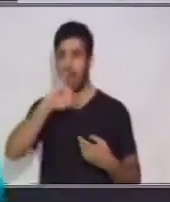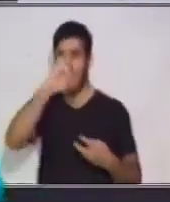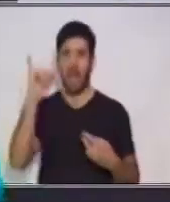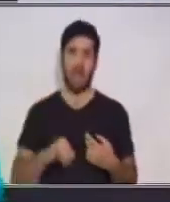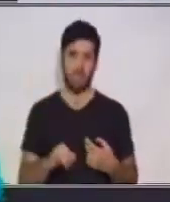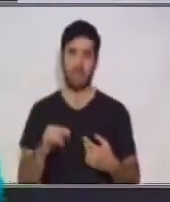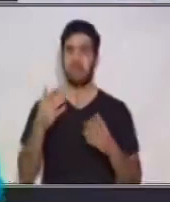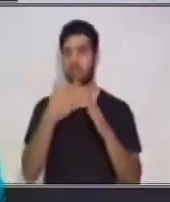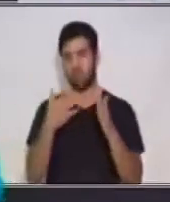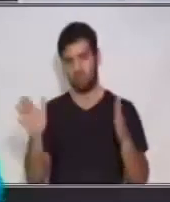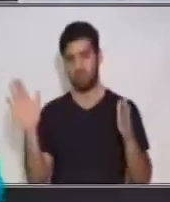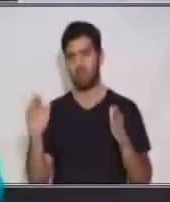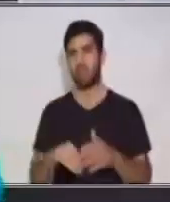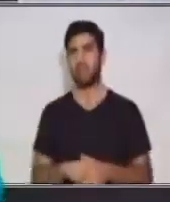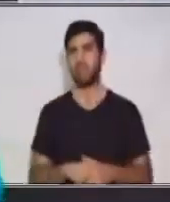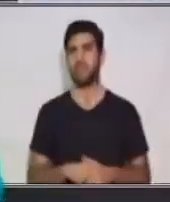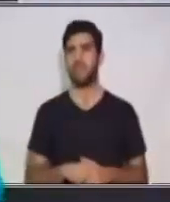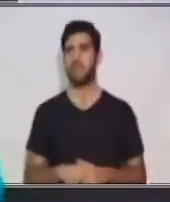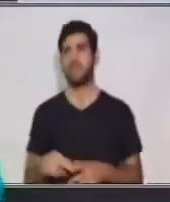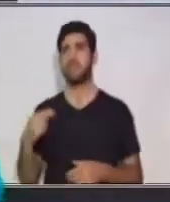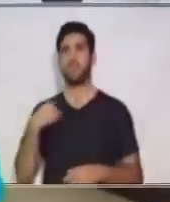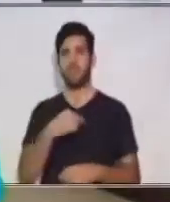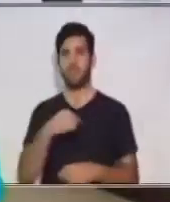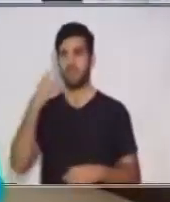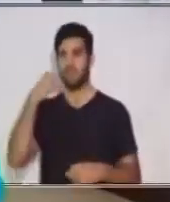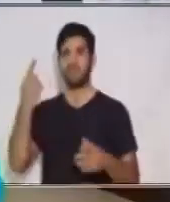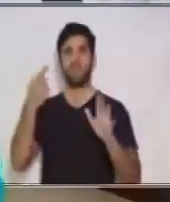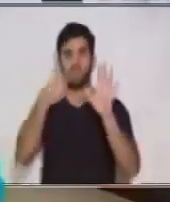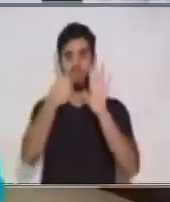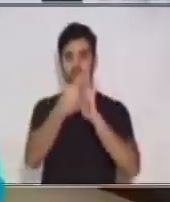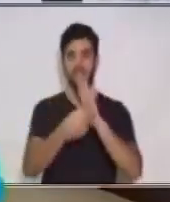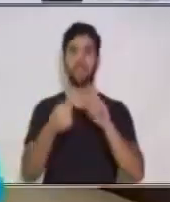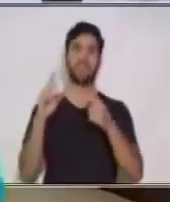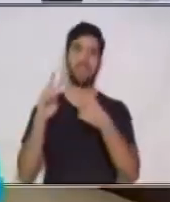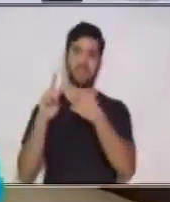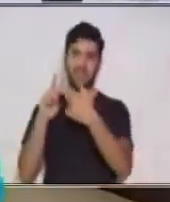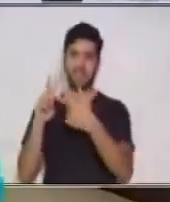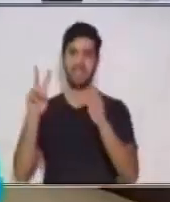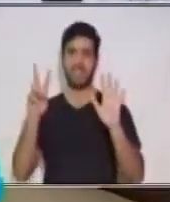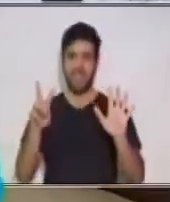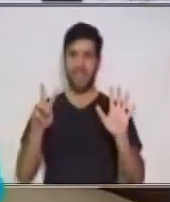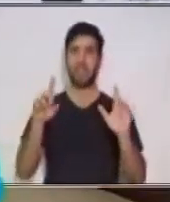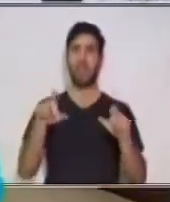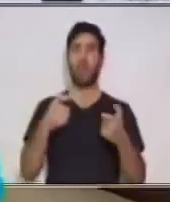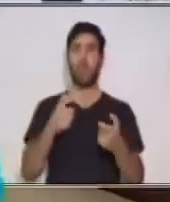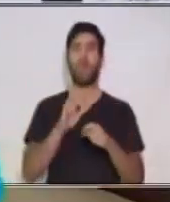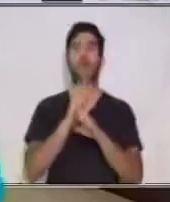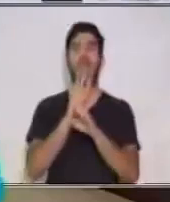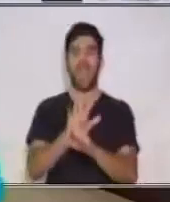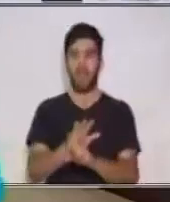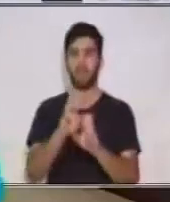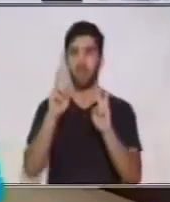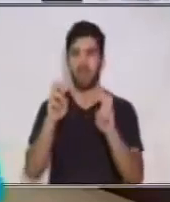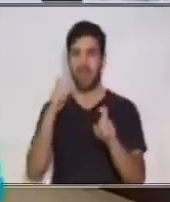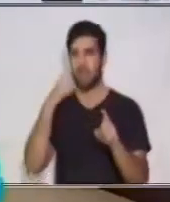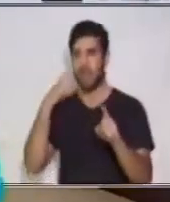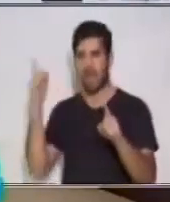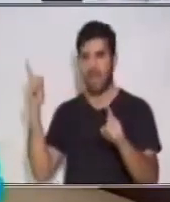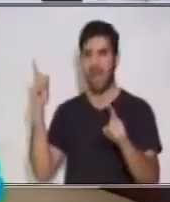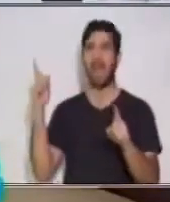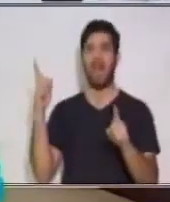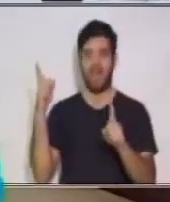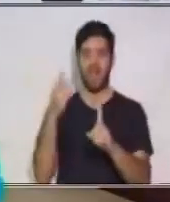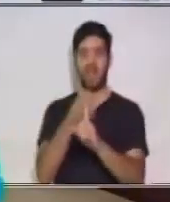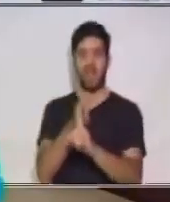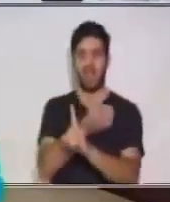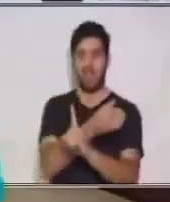jamás. Y así es como entonces nosotros podemos clasificar semánticamente al adverbio. Y así es como para mí es